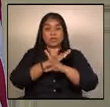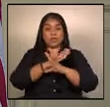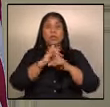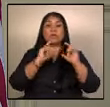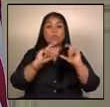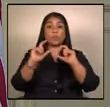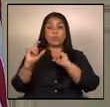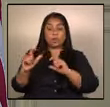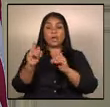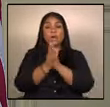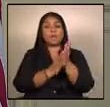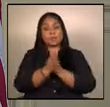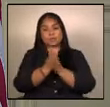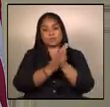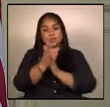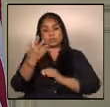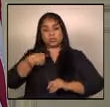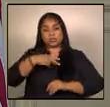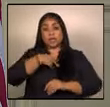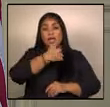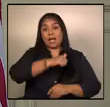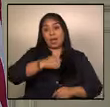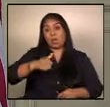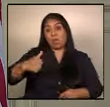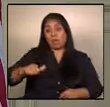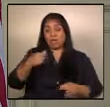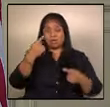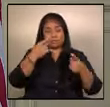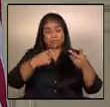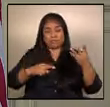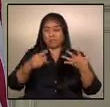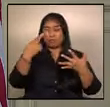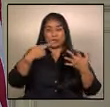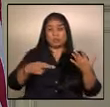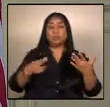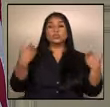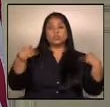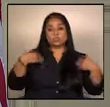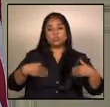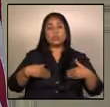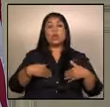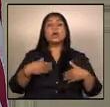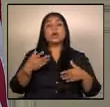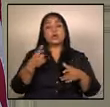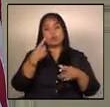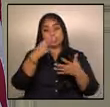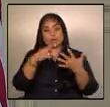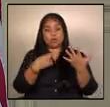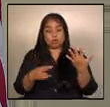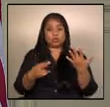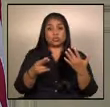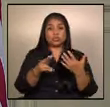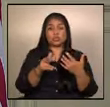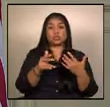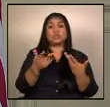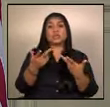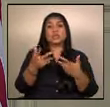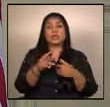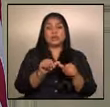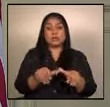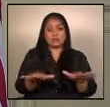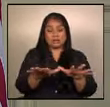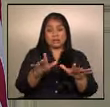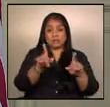preservar y aprovechar nuestra agua y todos los bienes de la tierra. La agenda que impulsamos busca asegurar